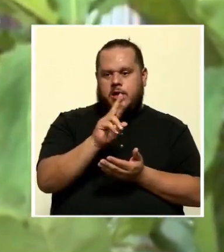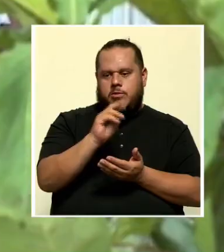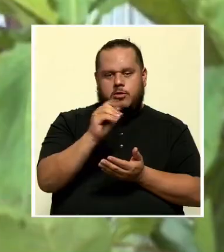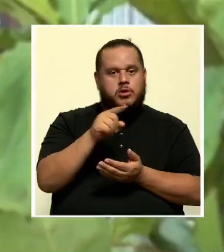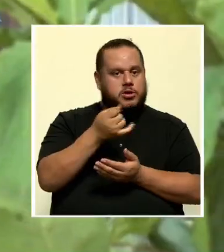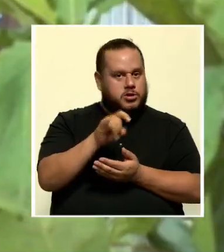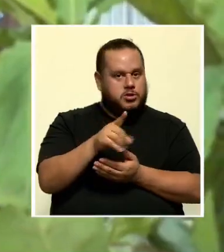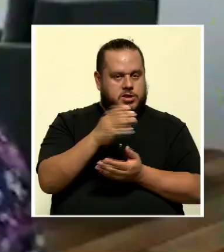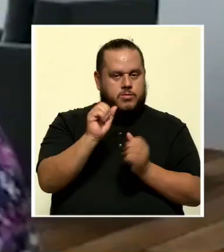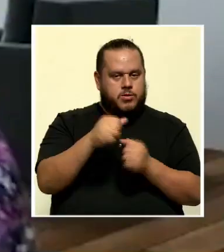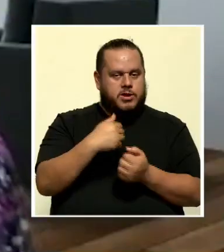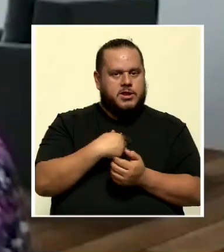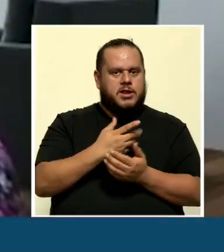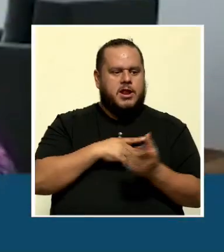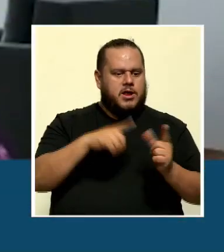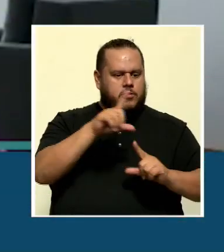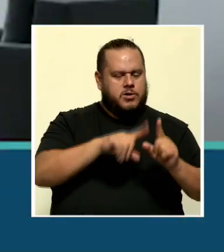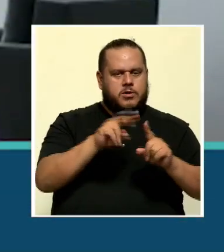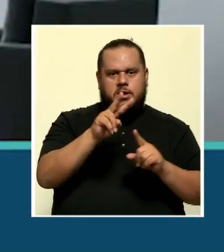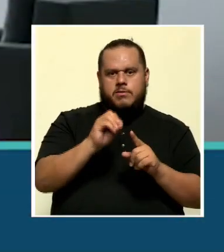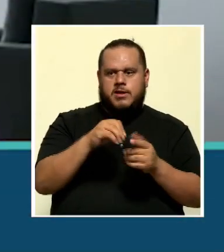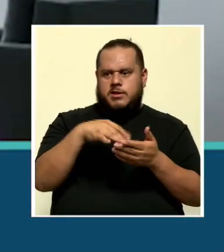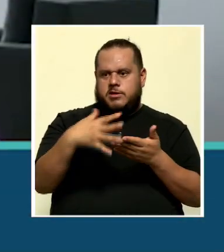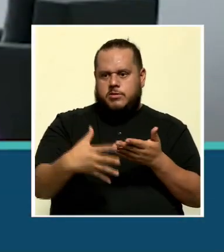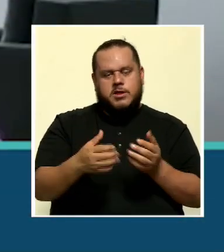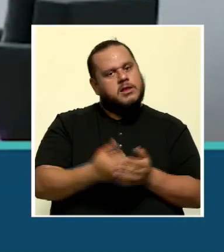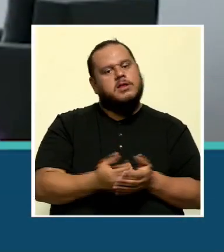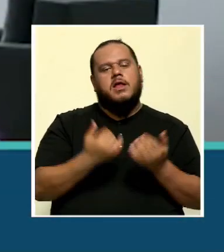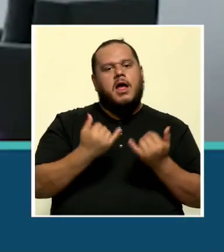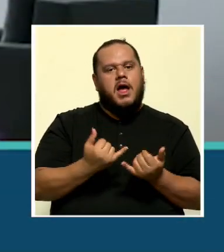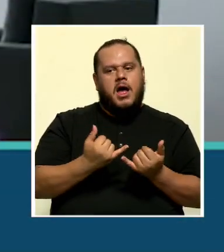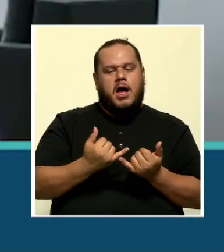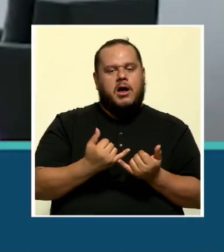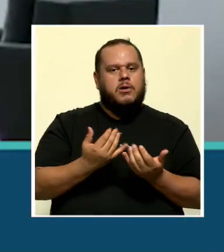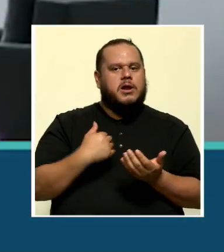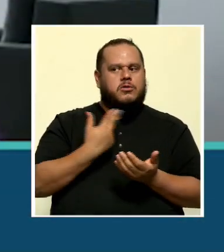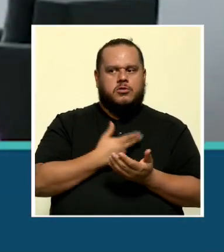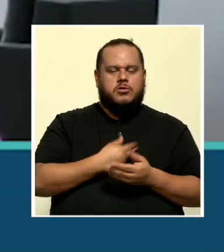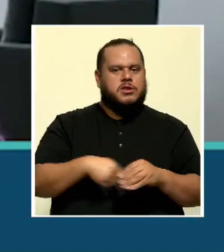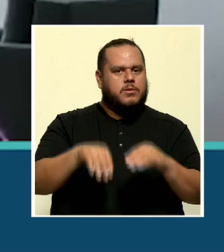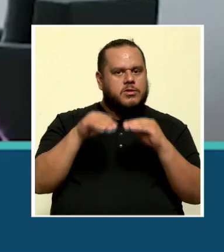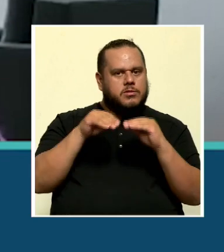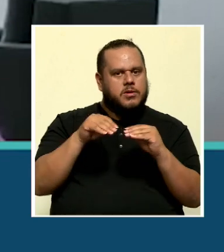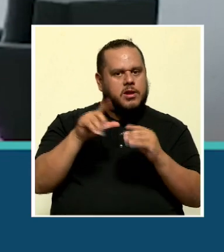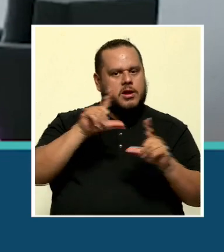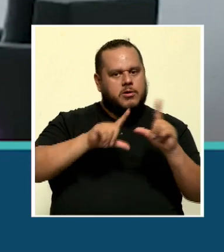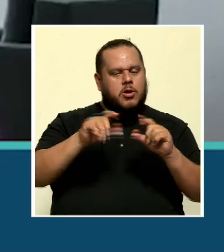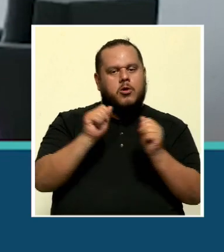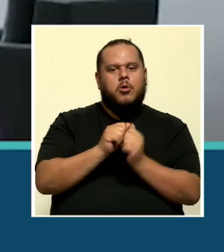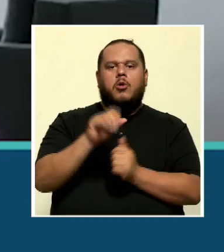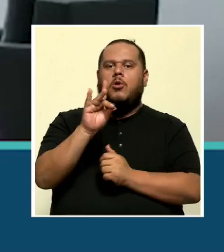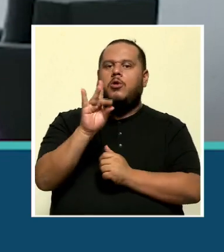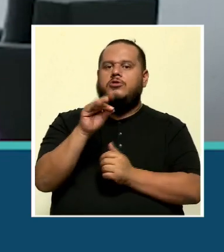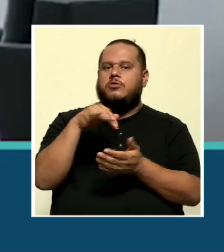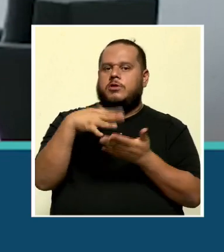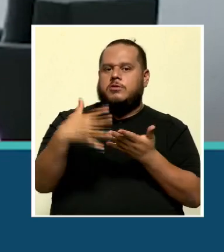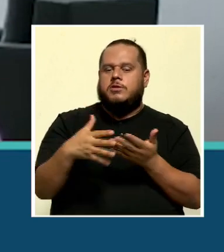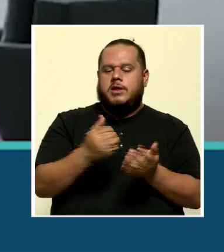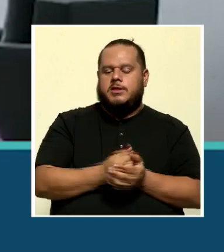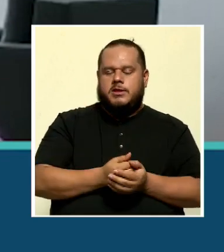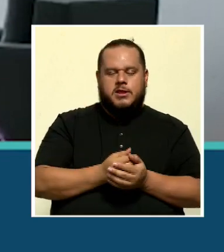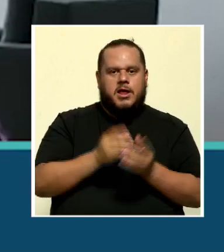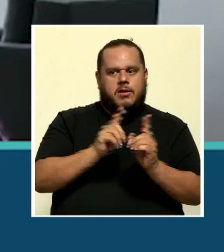tener en un laboratorio 20 estudiantes, ahora estamos impartiendo laboratorios con 8 estudiantes por